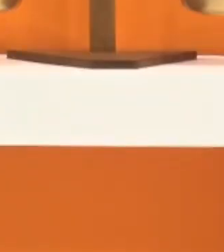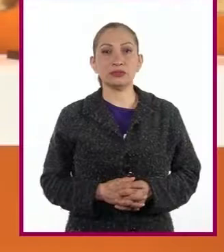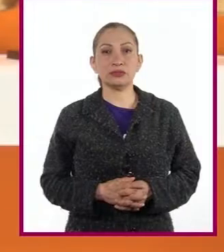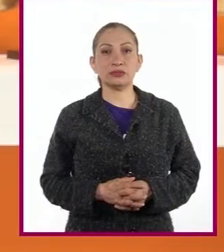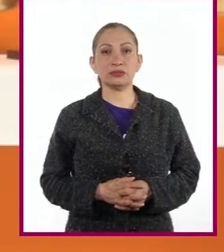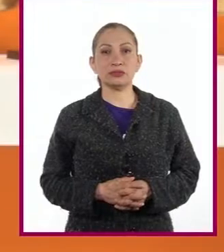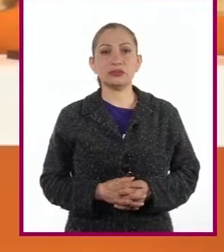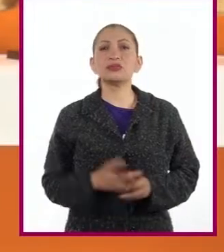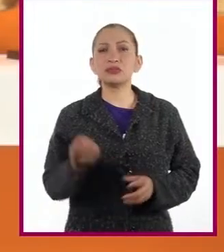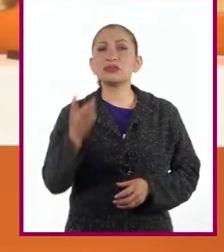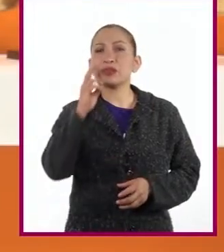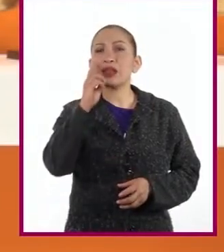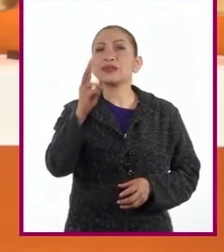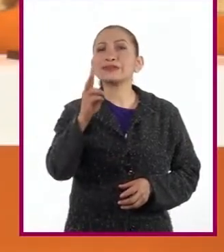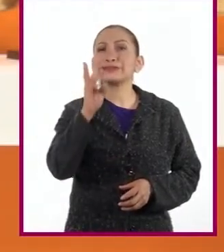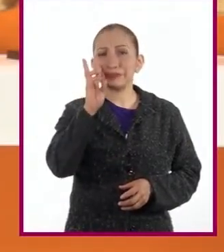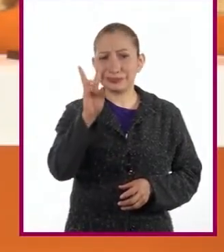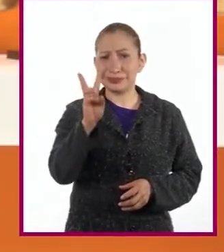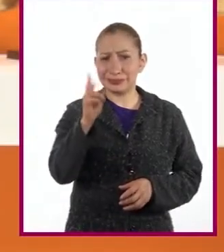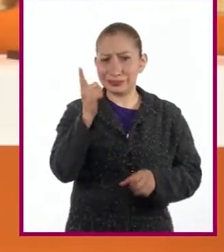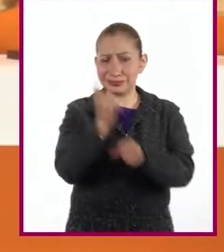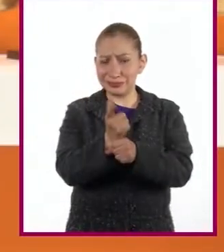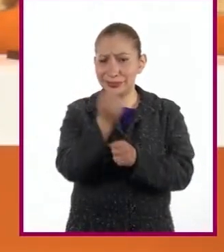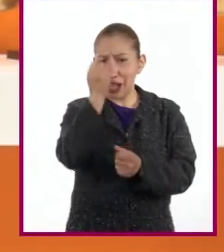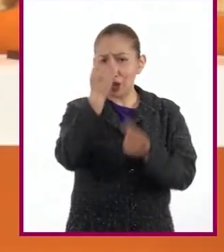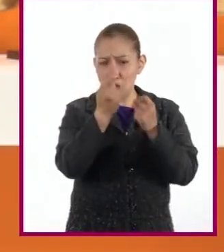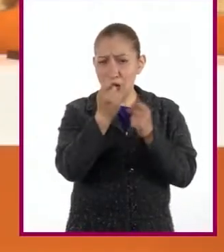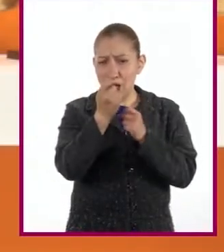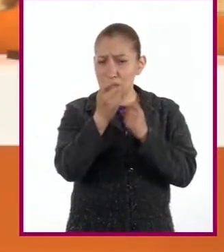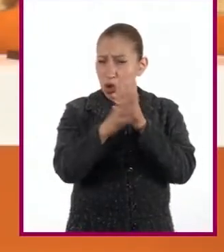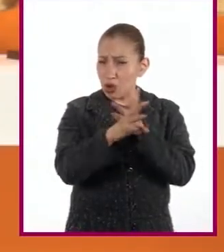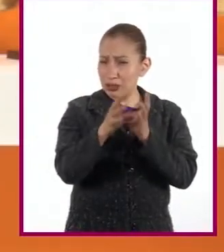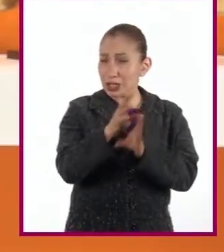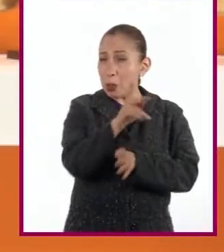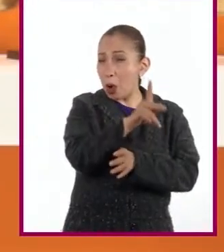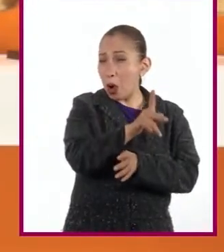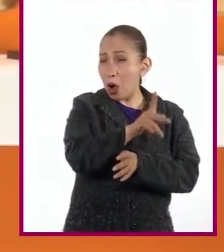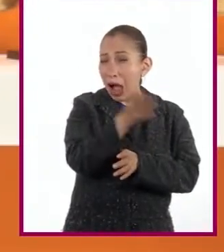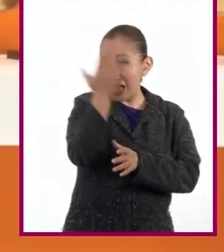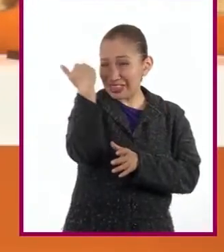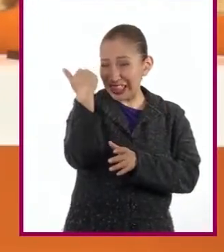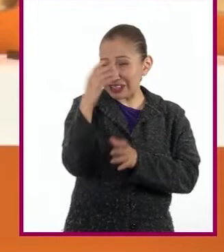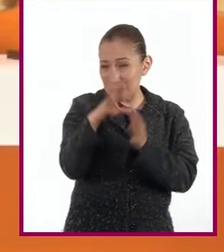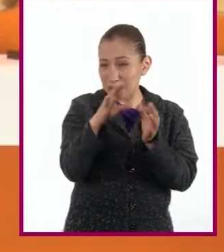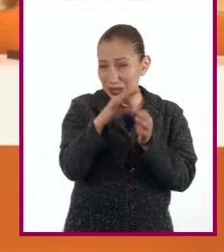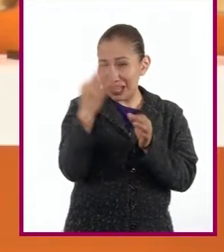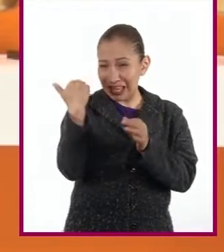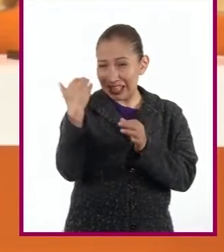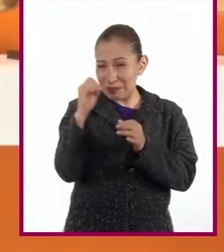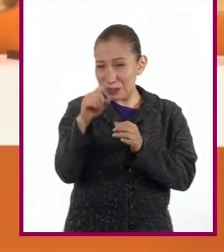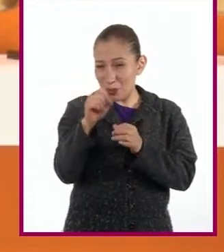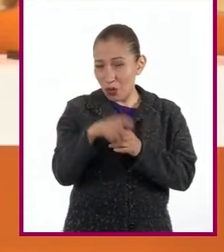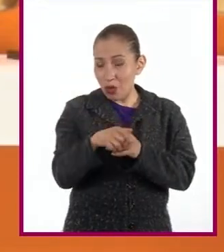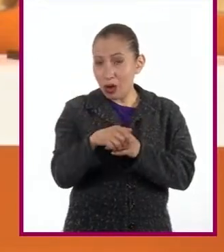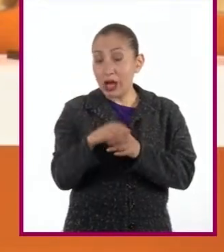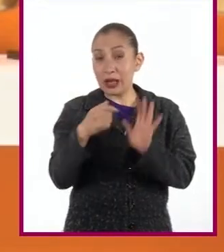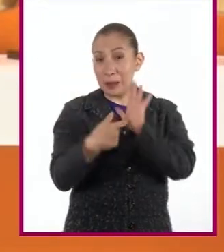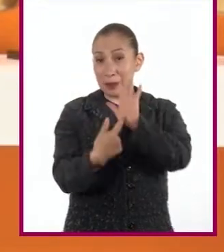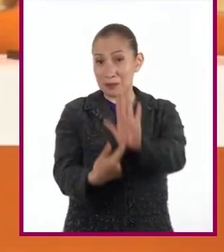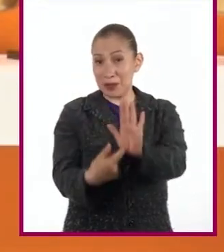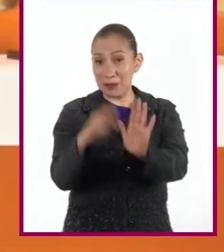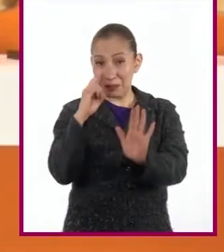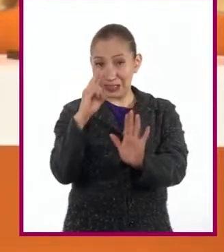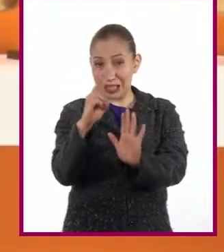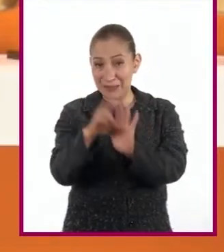¿Qué observaron? ¿Identificaron situaciones similares a las descritas antes del video? Lo que se muestra en las